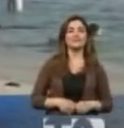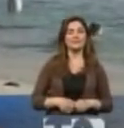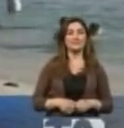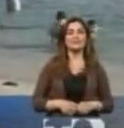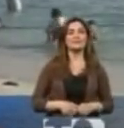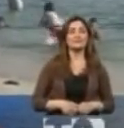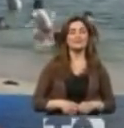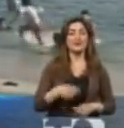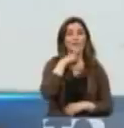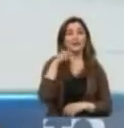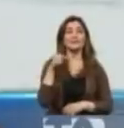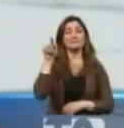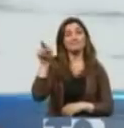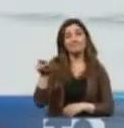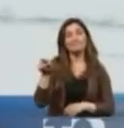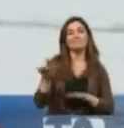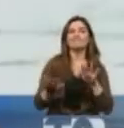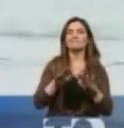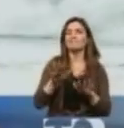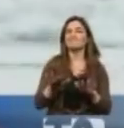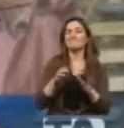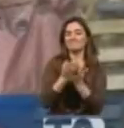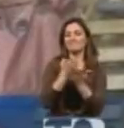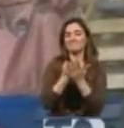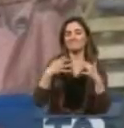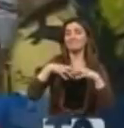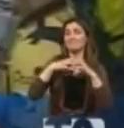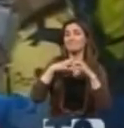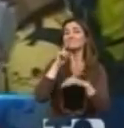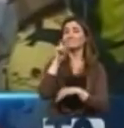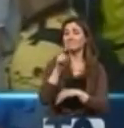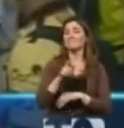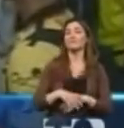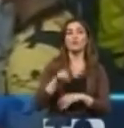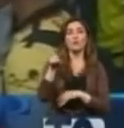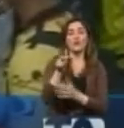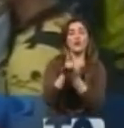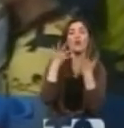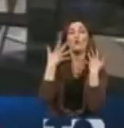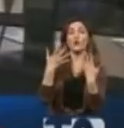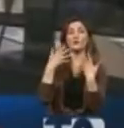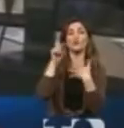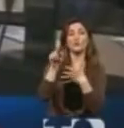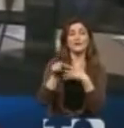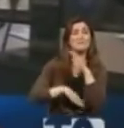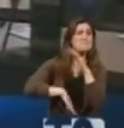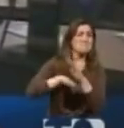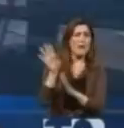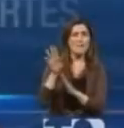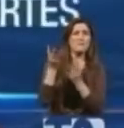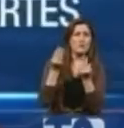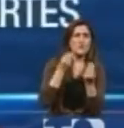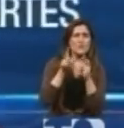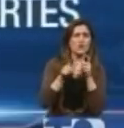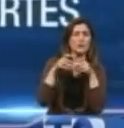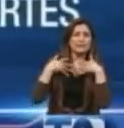Es un feriado inesperado, pero que sin duda reactivará el sector turístico. Solo en la terminal terrestre de Guayaquil, una de las más concurridas del